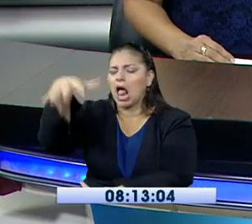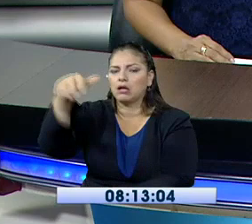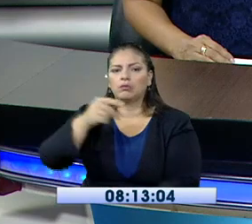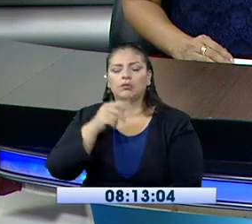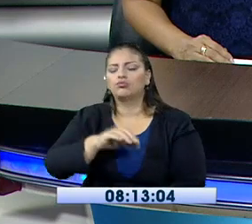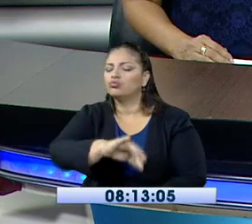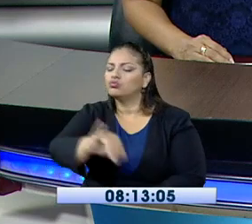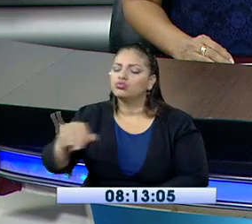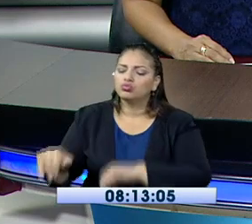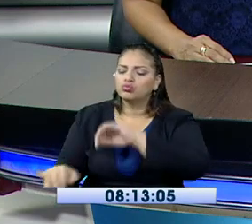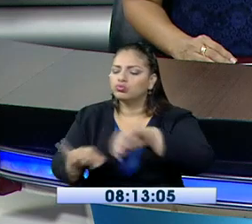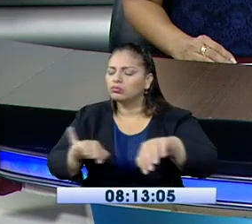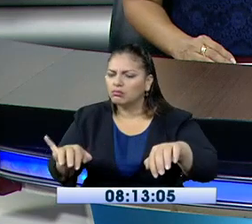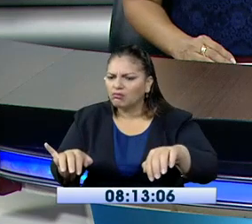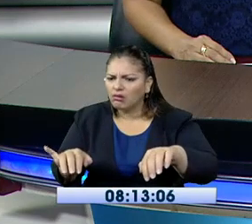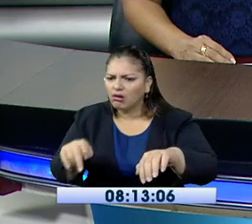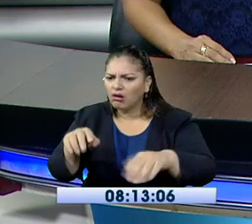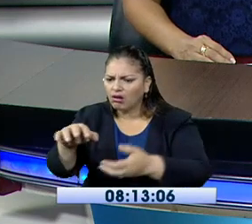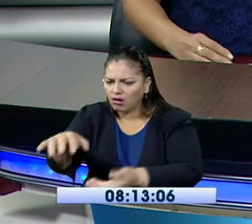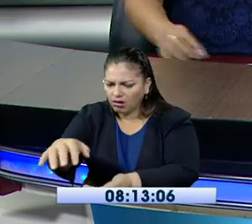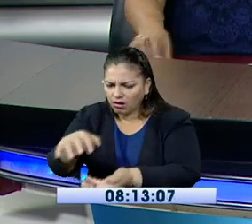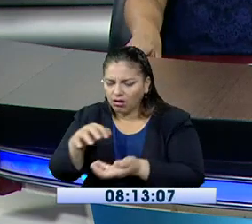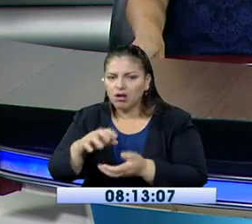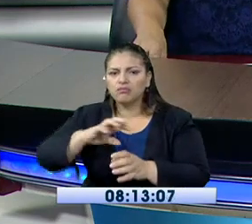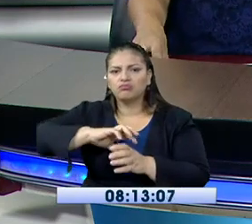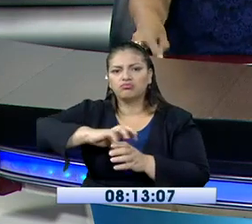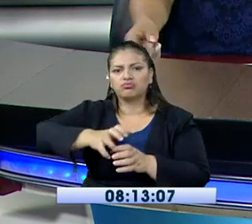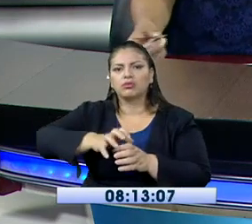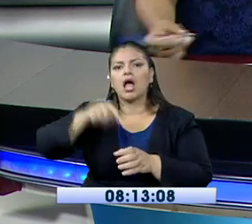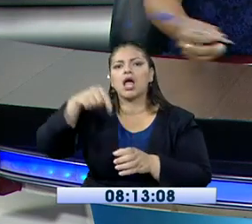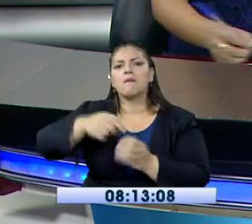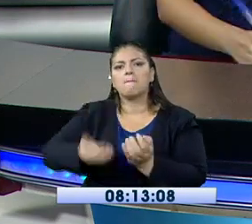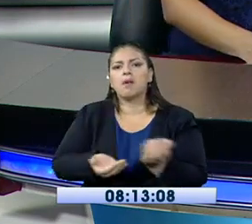Trinitaria. La policía investiga este caso.